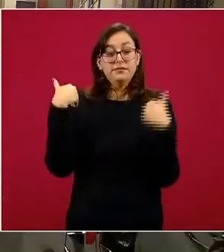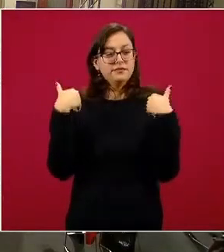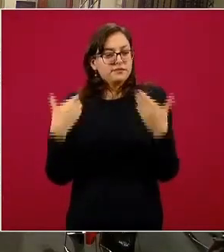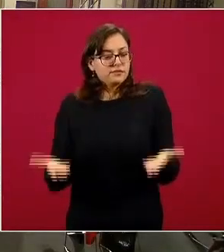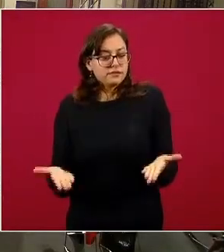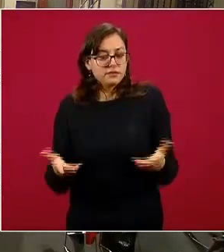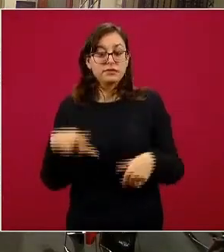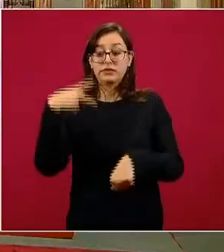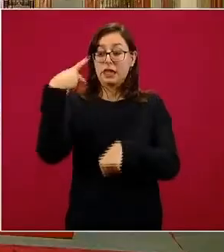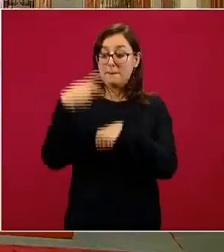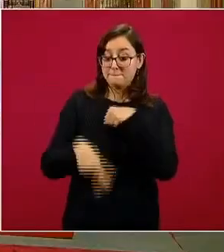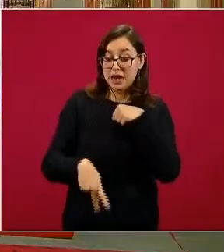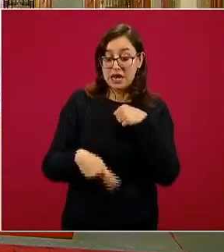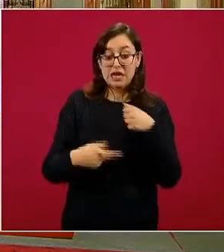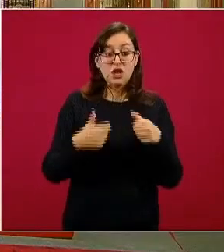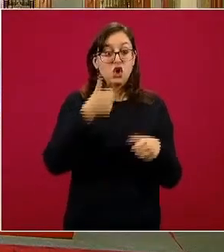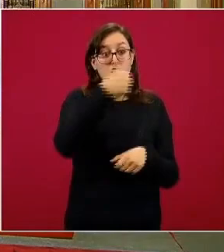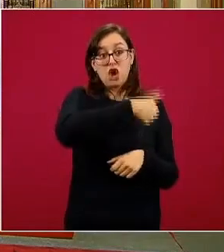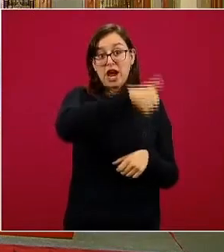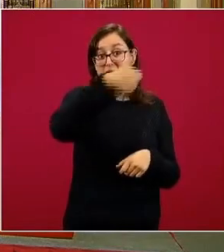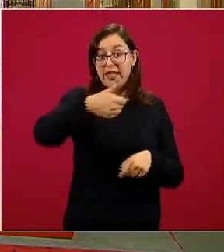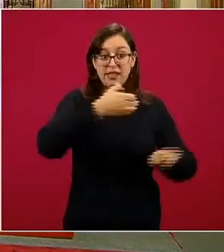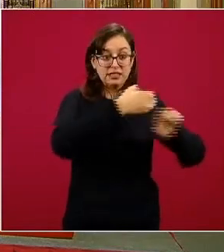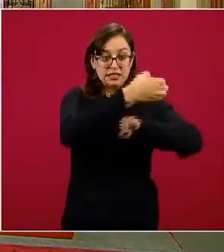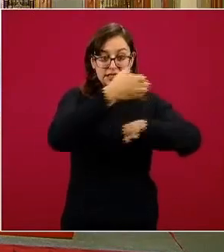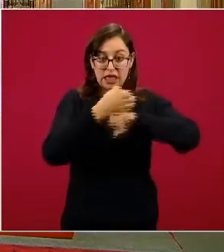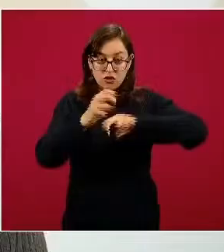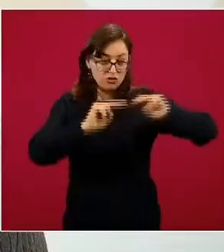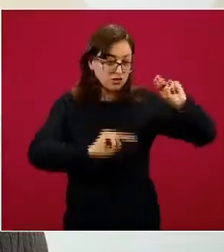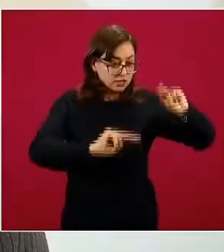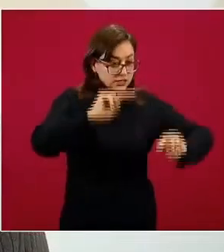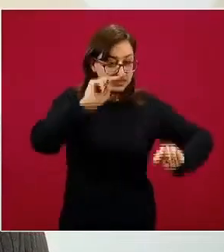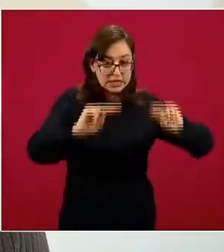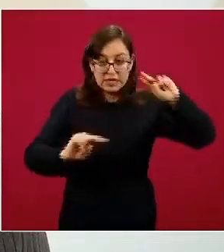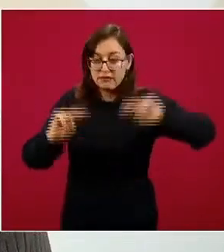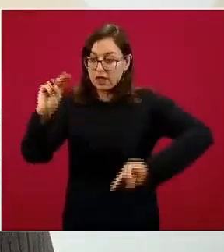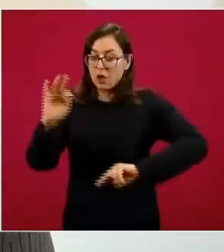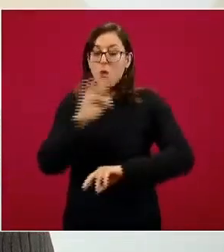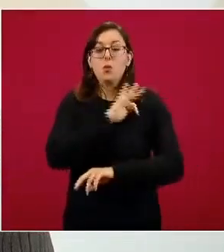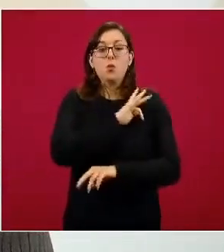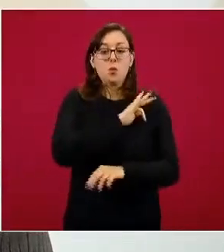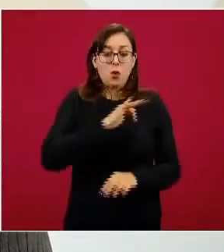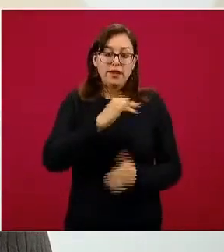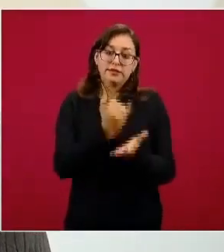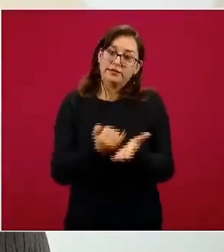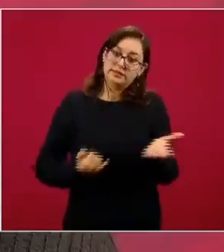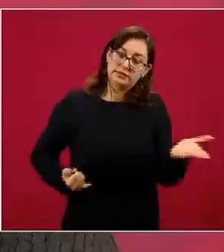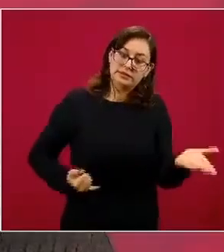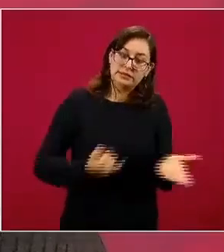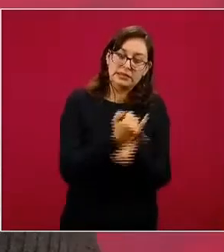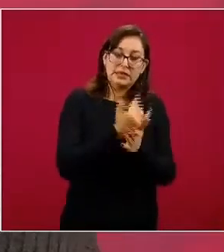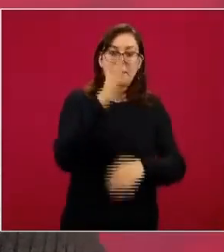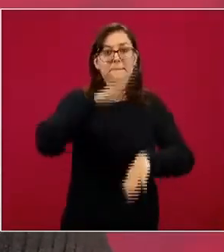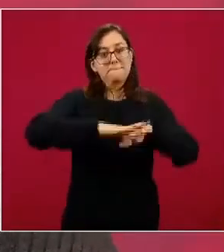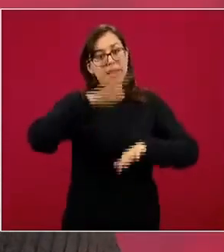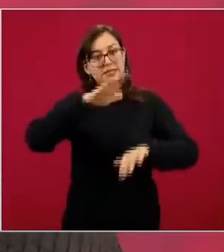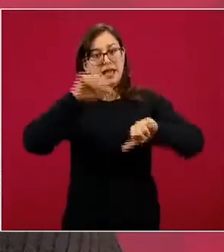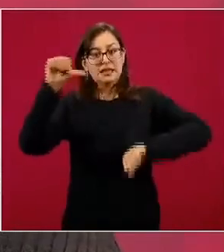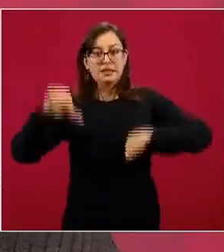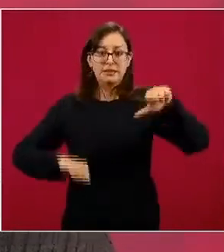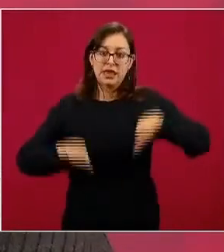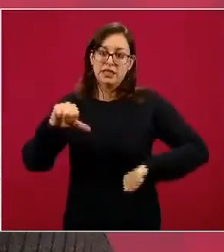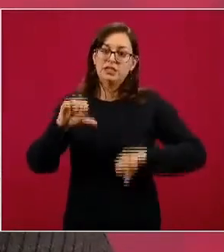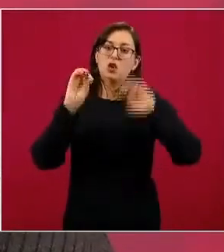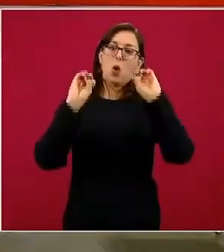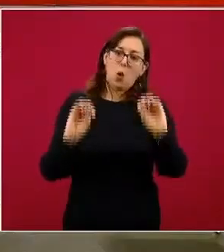medición del riesgo que puede haber en cada entidad, poder entonces incrementar o disminuir las actividades en los